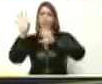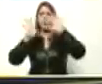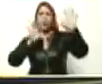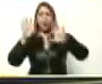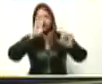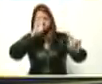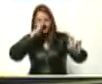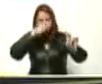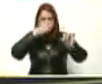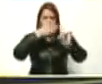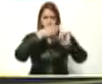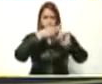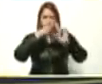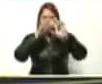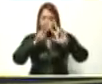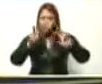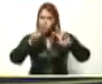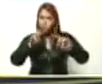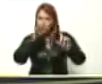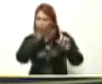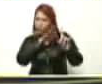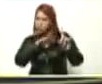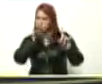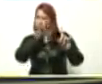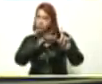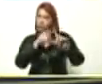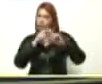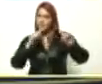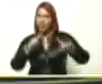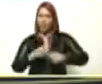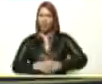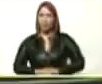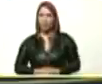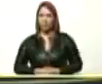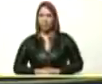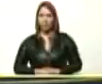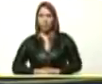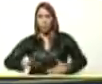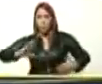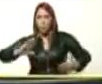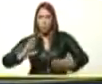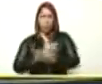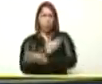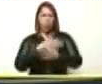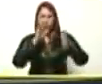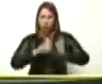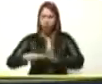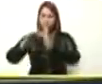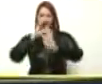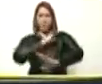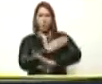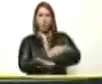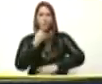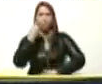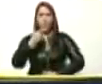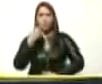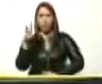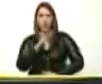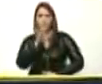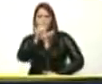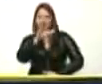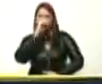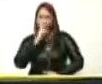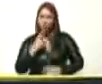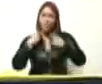se dedicaron, a conspirar, para asaltar, el poder político, en Venezuela, 5 años,